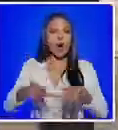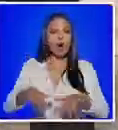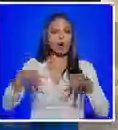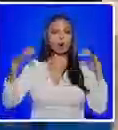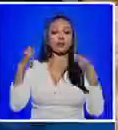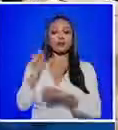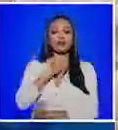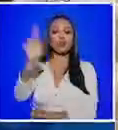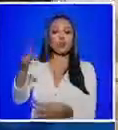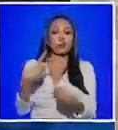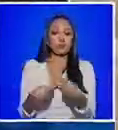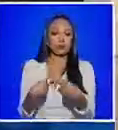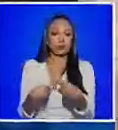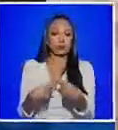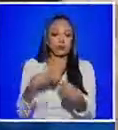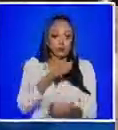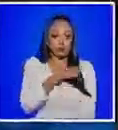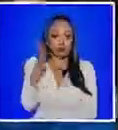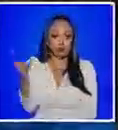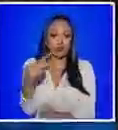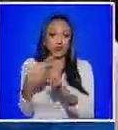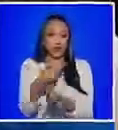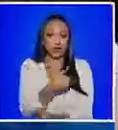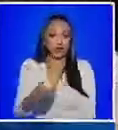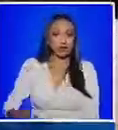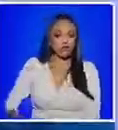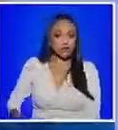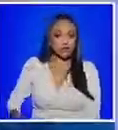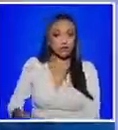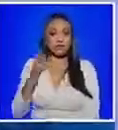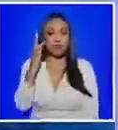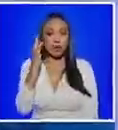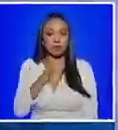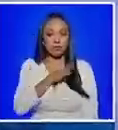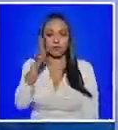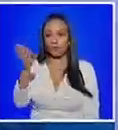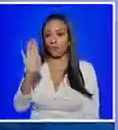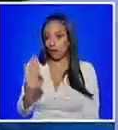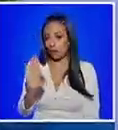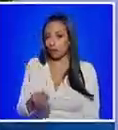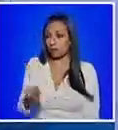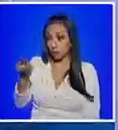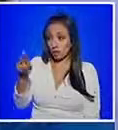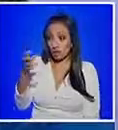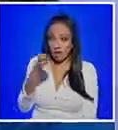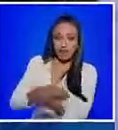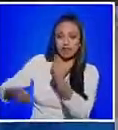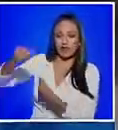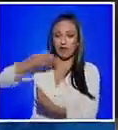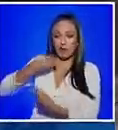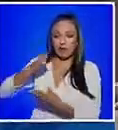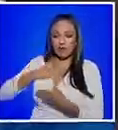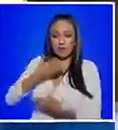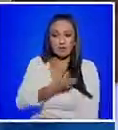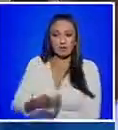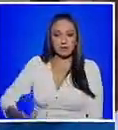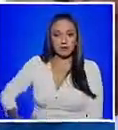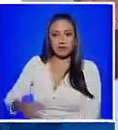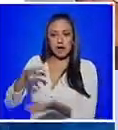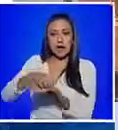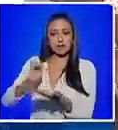Judicial Sur de Quito, a la que acudió la expresidenta de la Asamblea, Guadalupe Yori, quien pretende retomar el cargo a través de un fallo